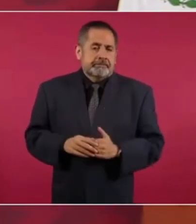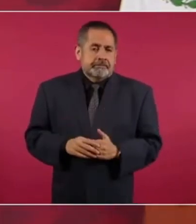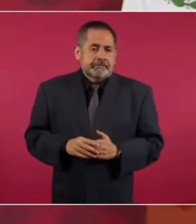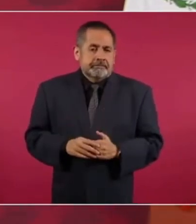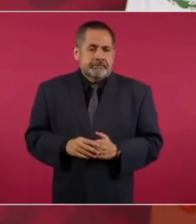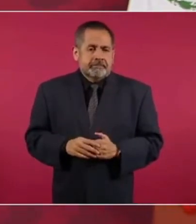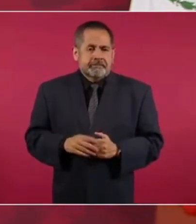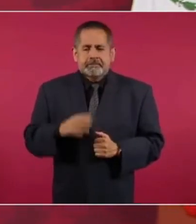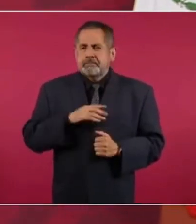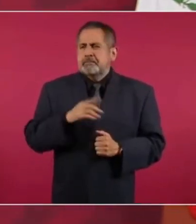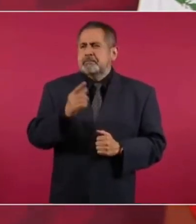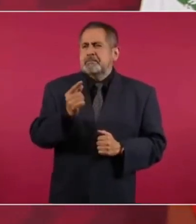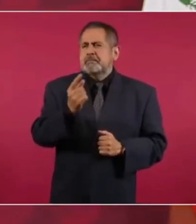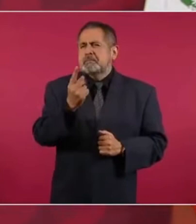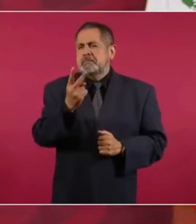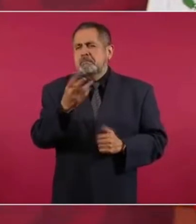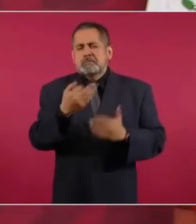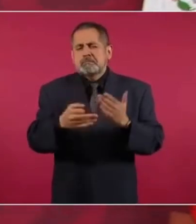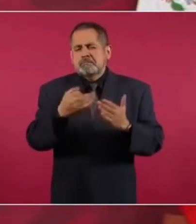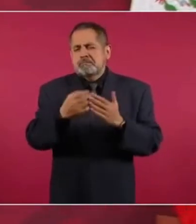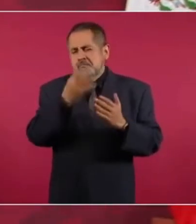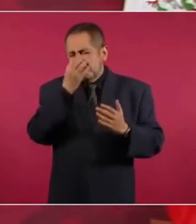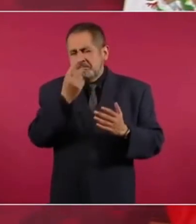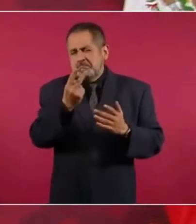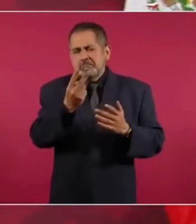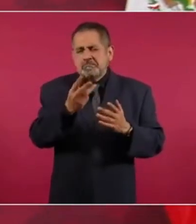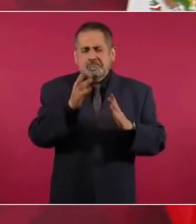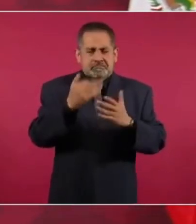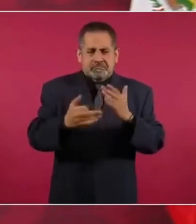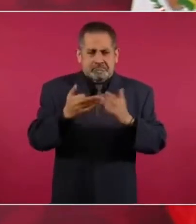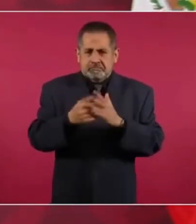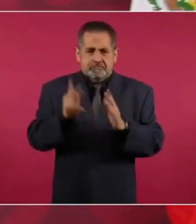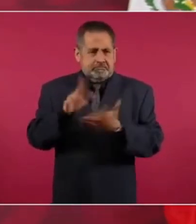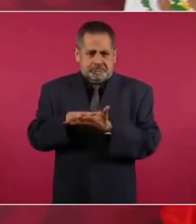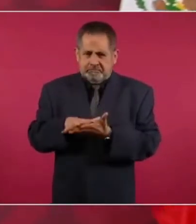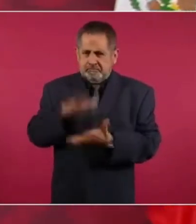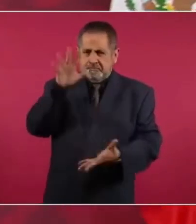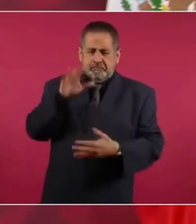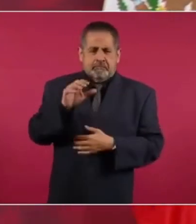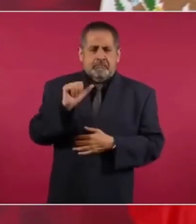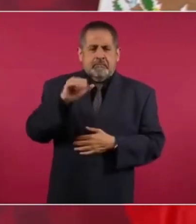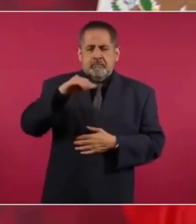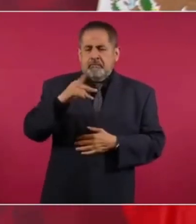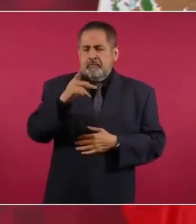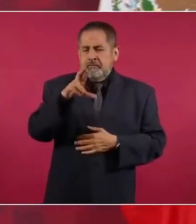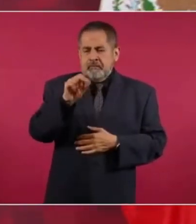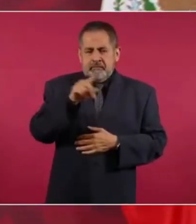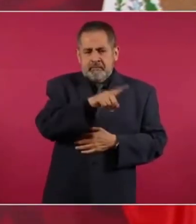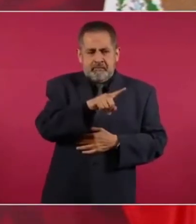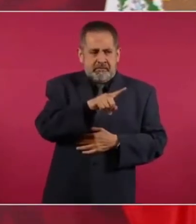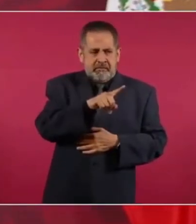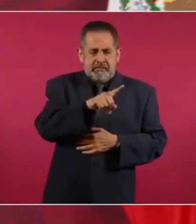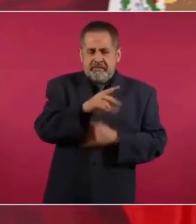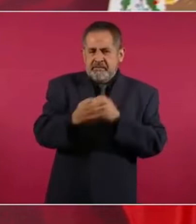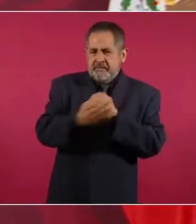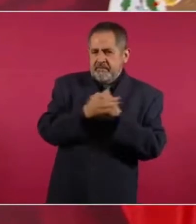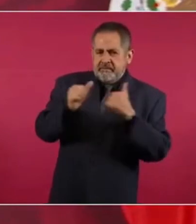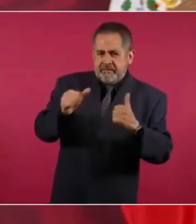hay algunos todavía pendientes, pero todos los amparos